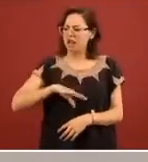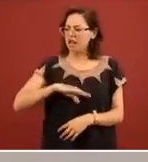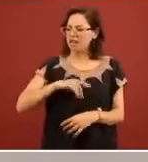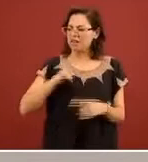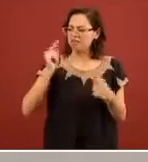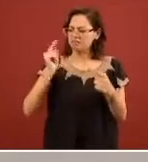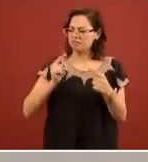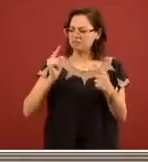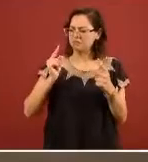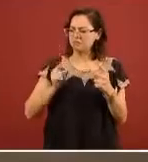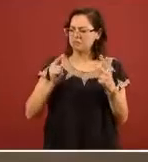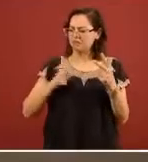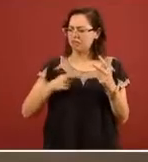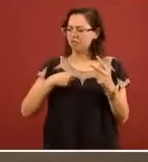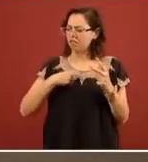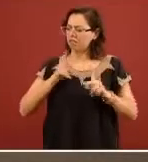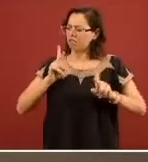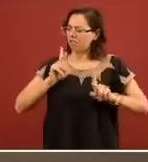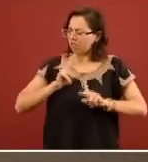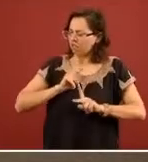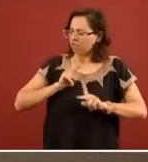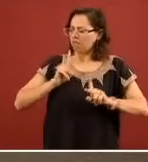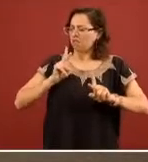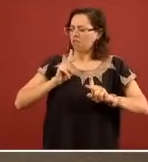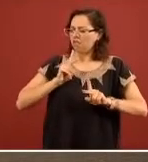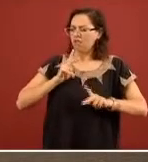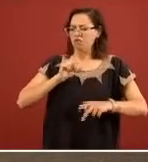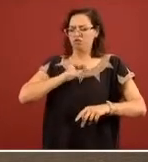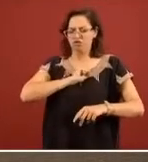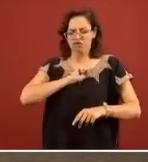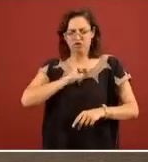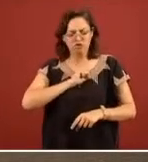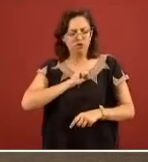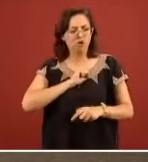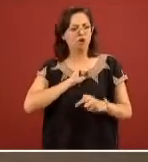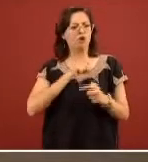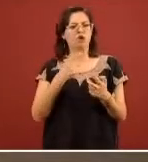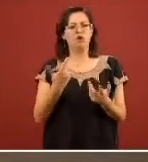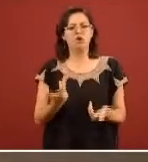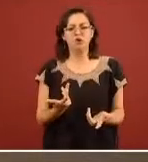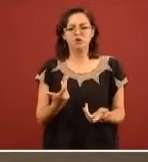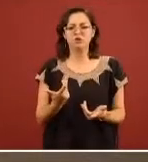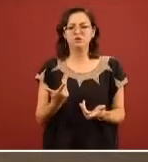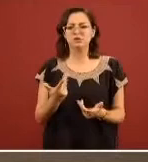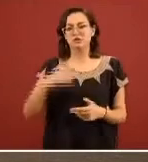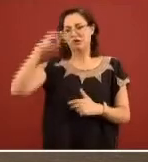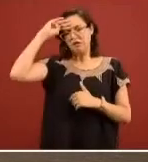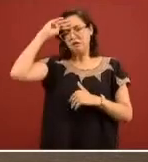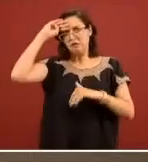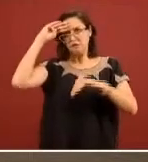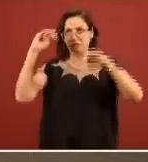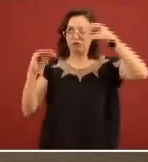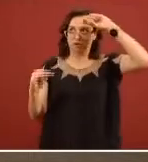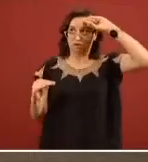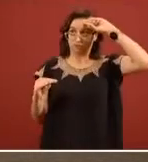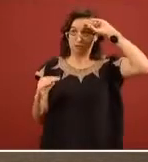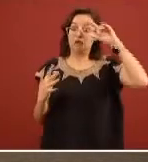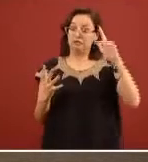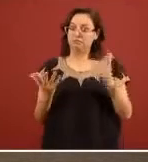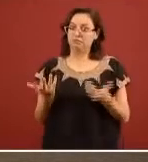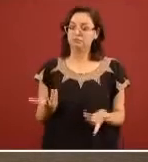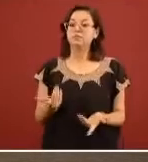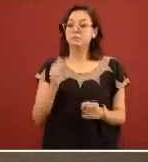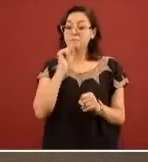la sintomatología respiratoria, la cefalea, la tos y la fiebre. Y también